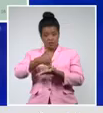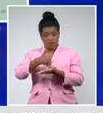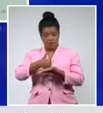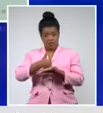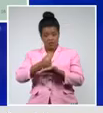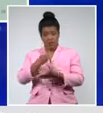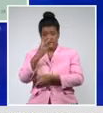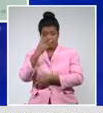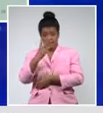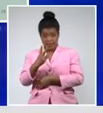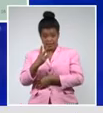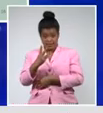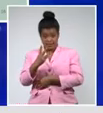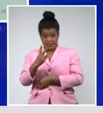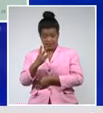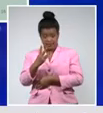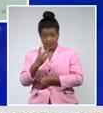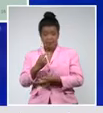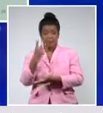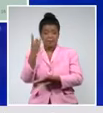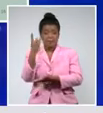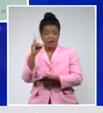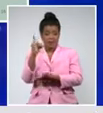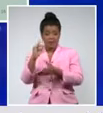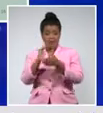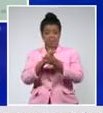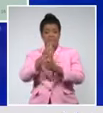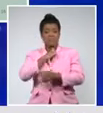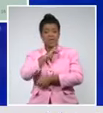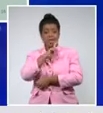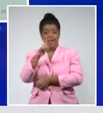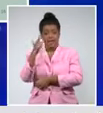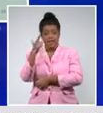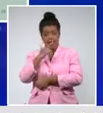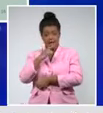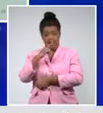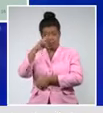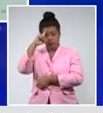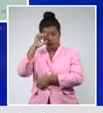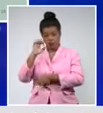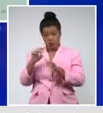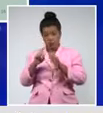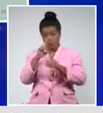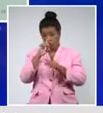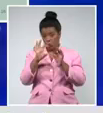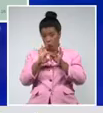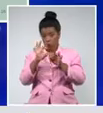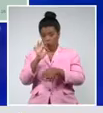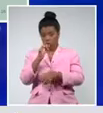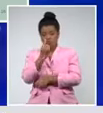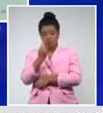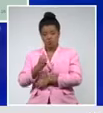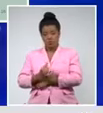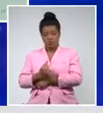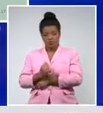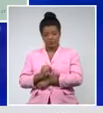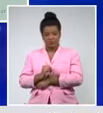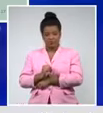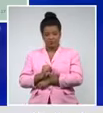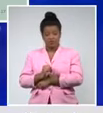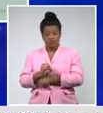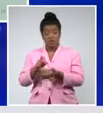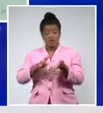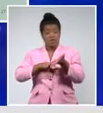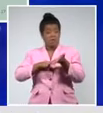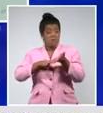en Palma Soriano y en Mella y Songolamaya un autóctono en cada uno. Y la